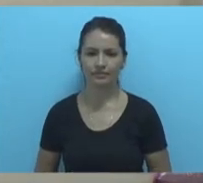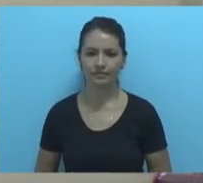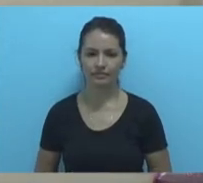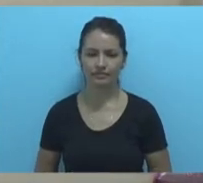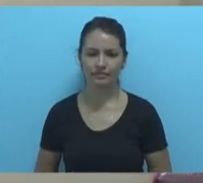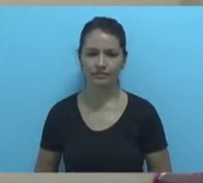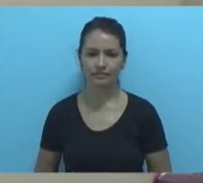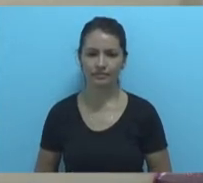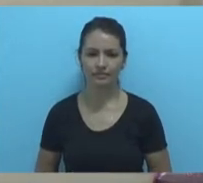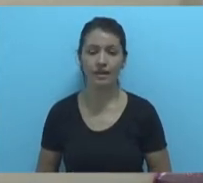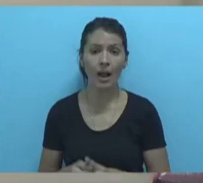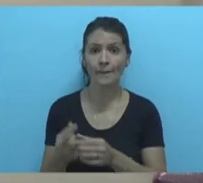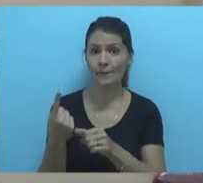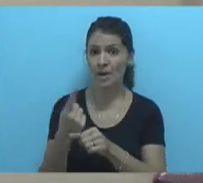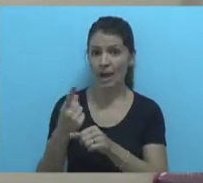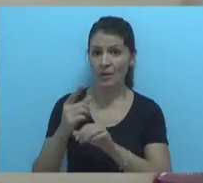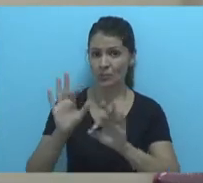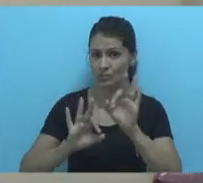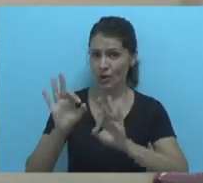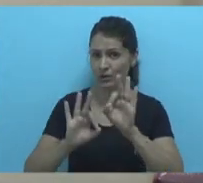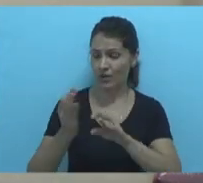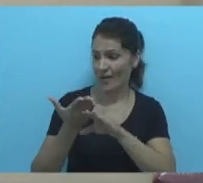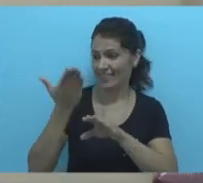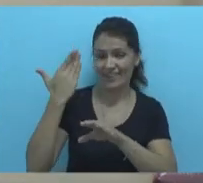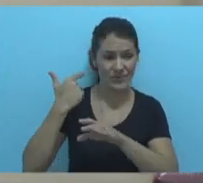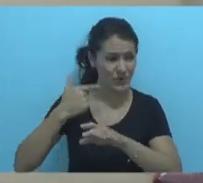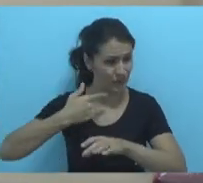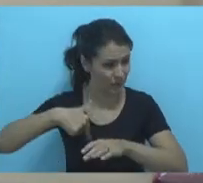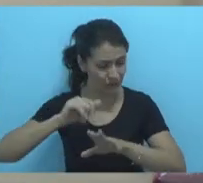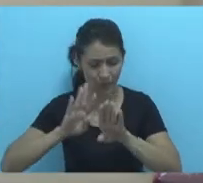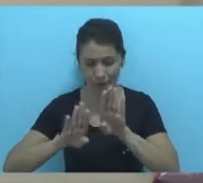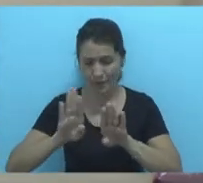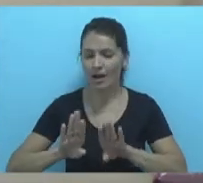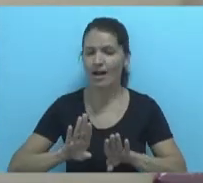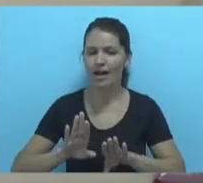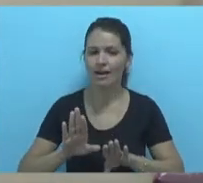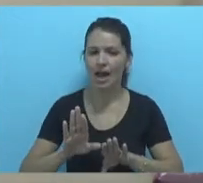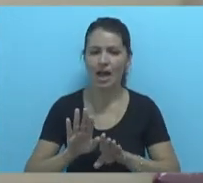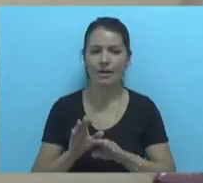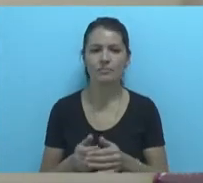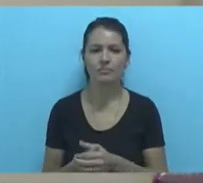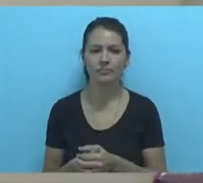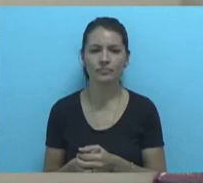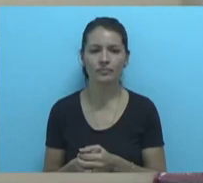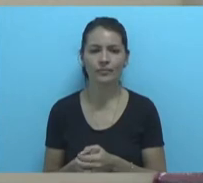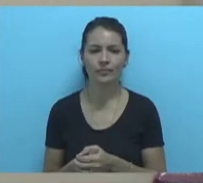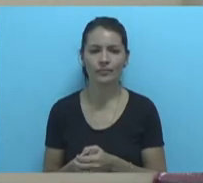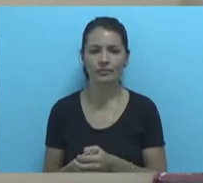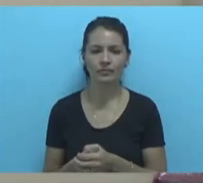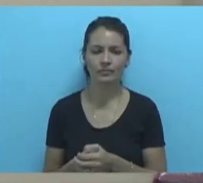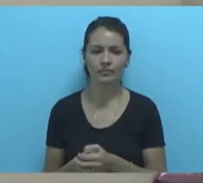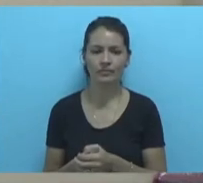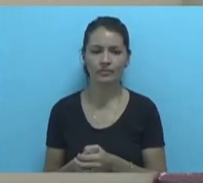Ese proyecto en particular, si bien no lo pudimos trabajar porque no fue habilitado por extraordinarias,